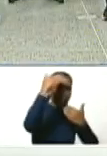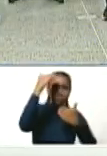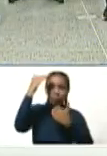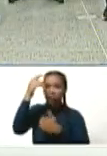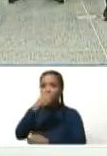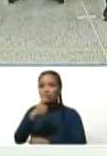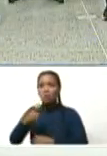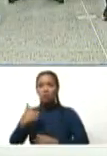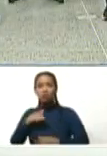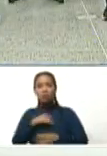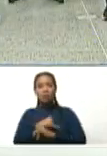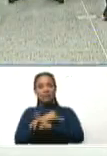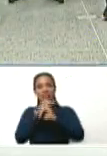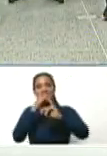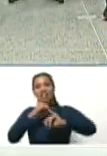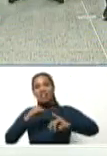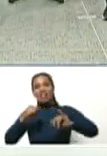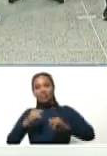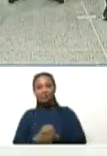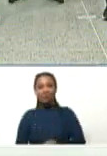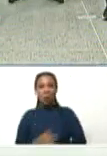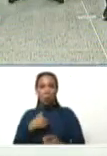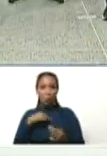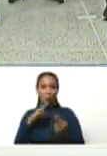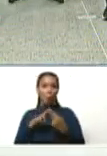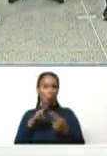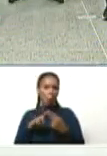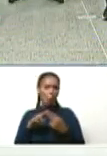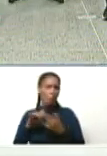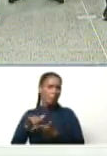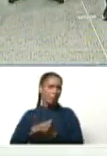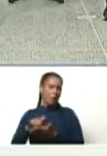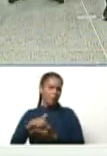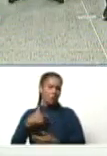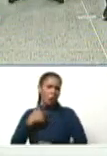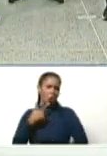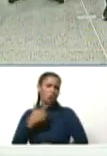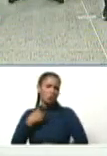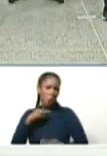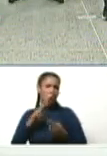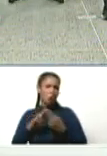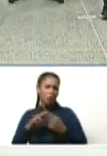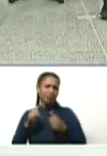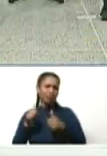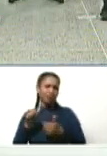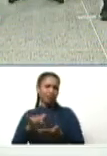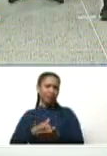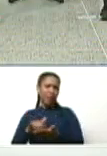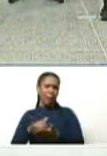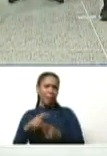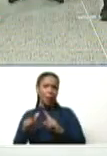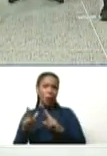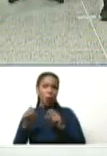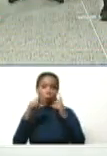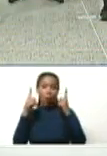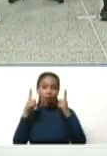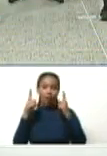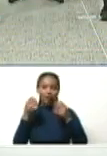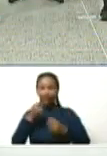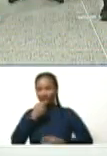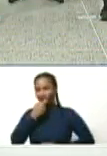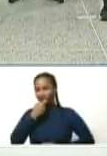somos felices. Yo conozco Miami, lo digo, conozco bien Miami. Pero La Guaira es bella